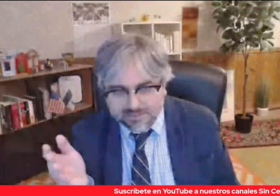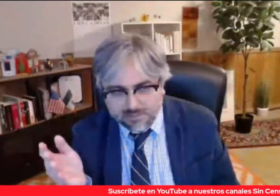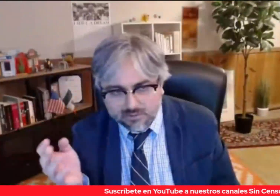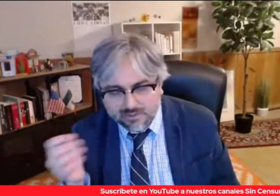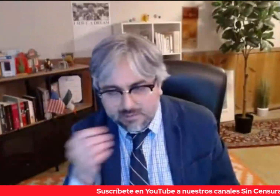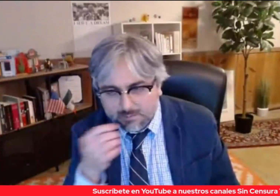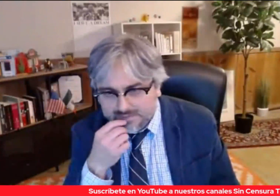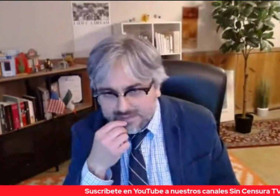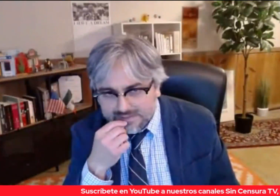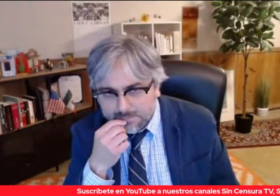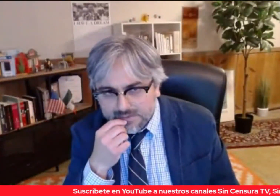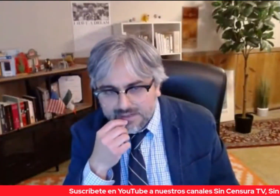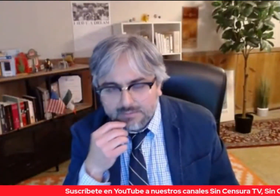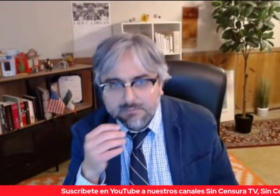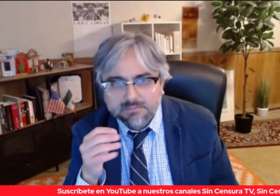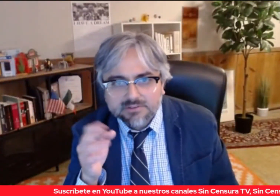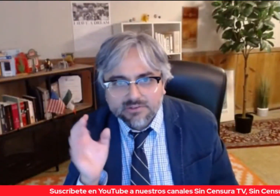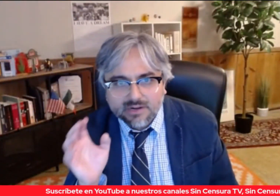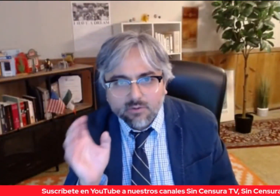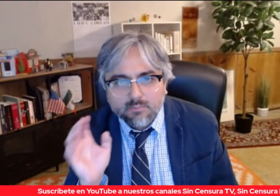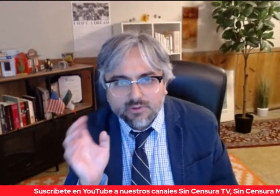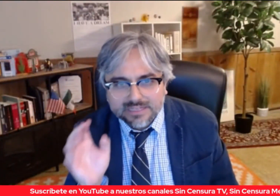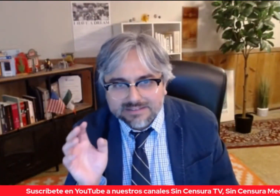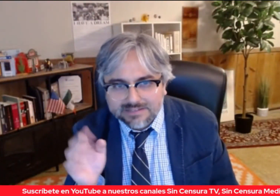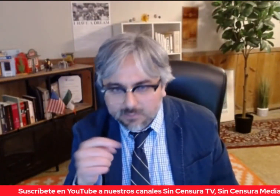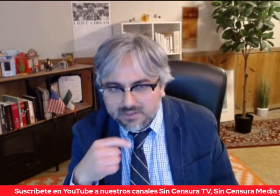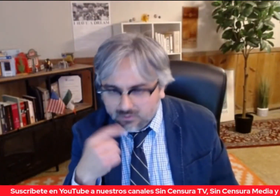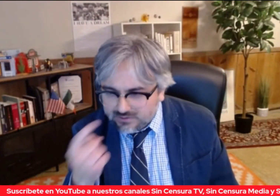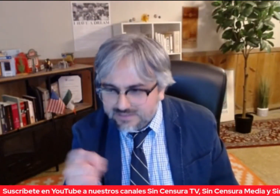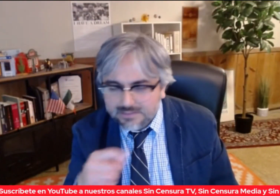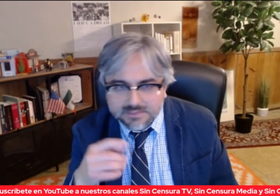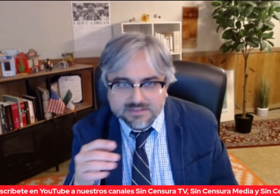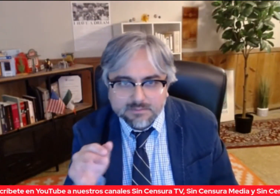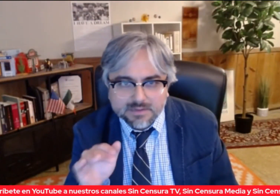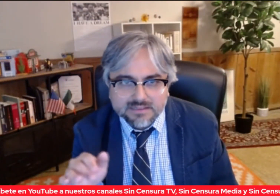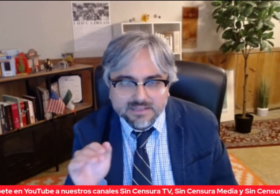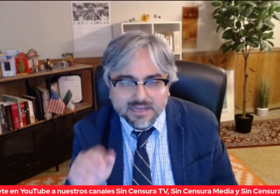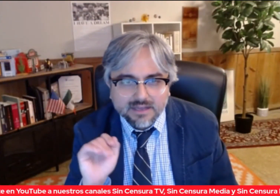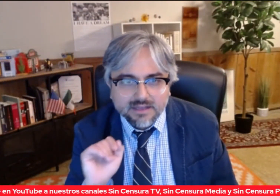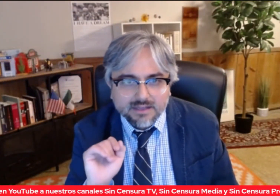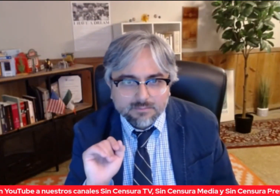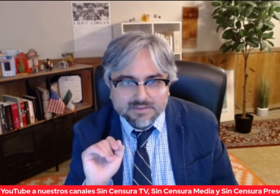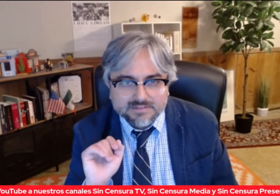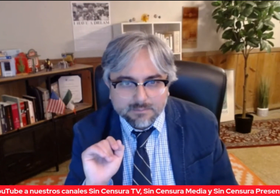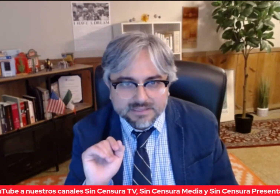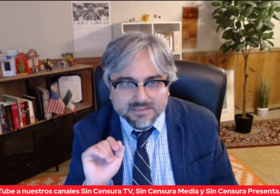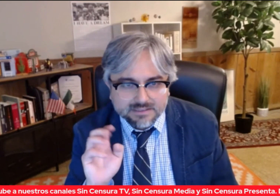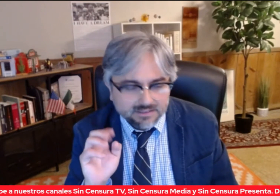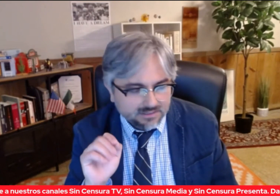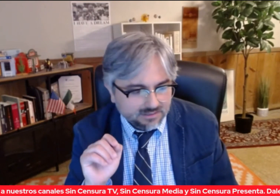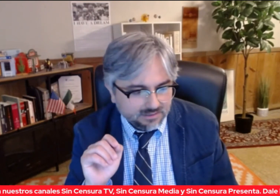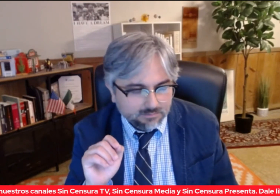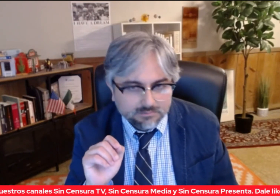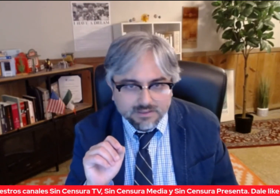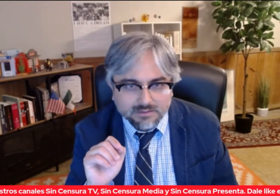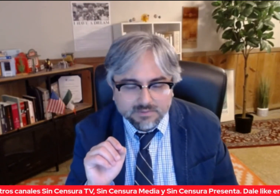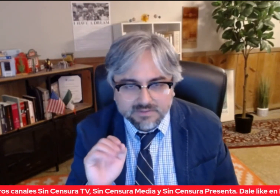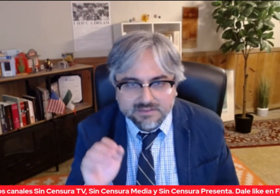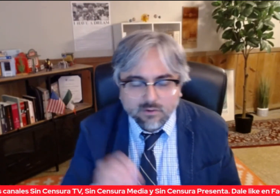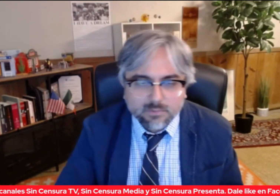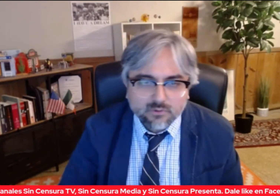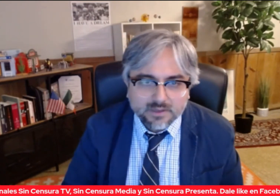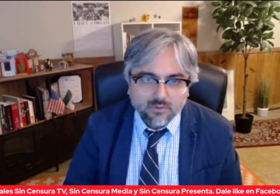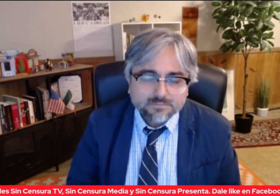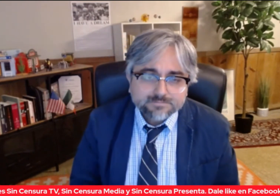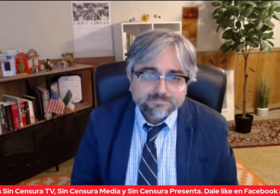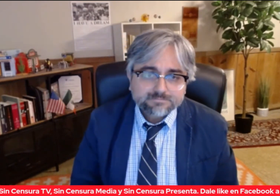este planteamiento que hace el presidente para mencionar algo importantísimo que constantemente plantea precisamente el presidente